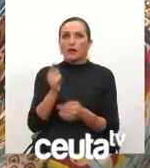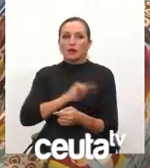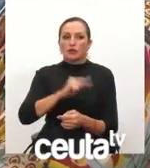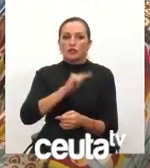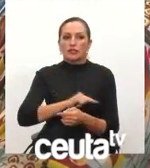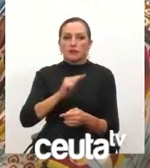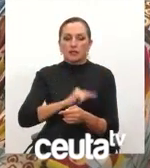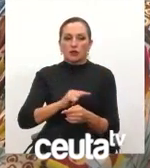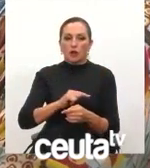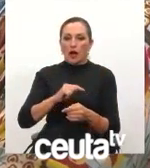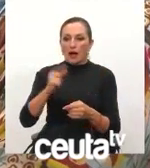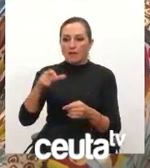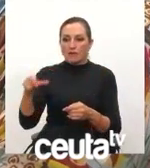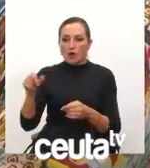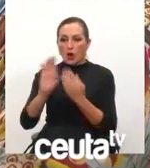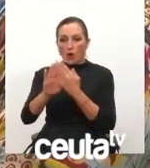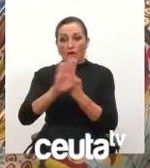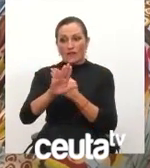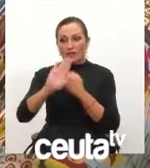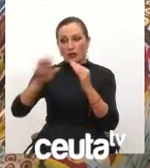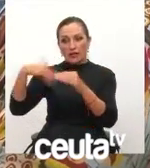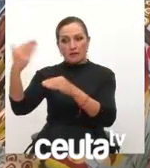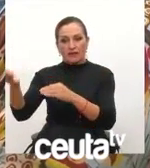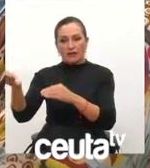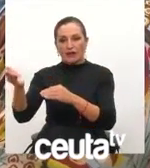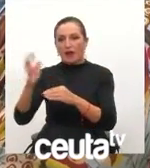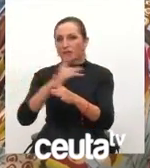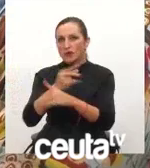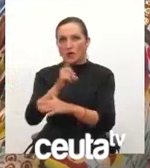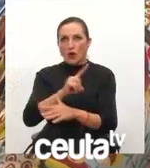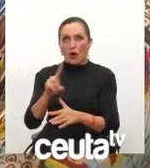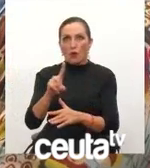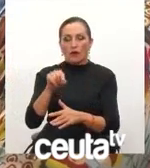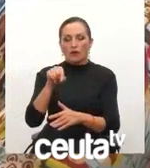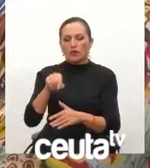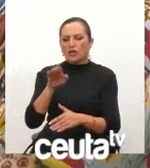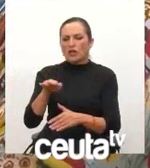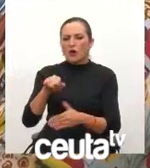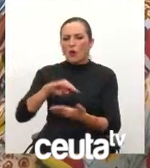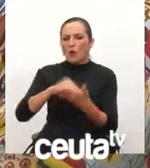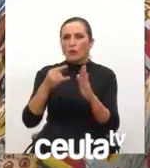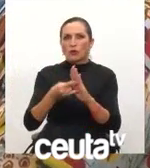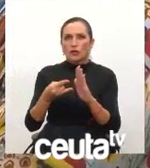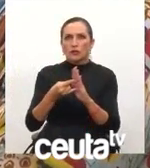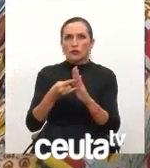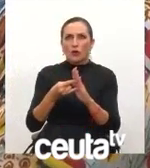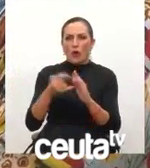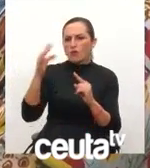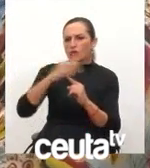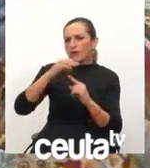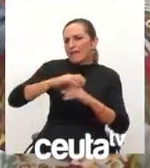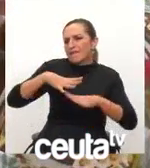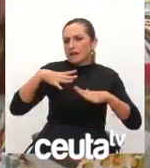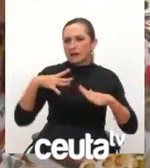vecinas de la periferia, porque las personas, al fin y al cabo, cuando ustedes le prometen que le van a salir un proyecto de un mega parking, pues se